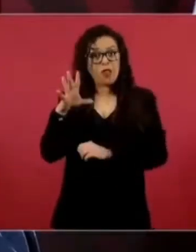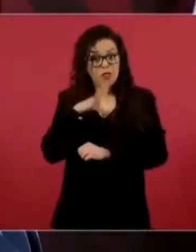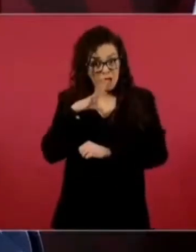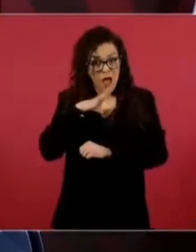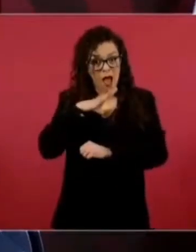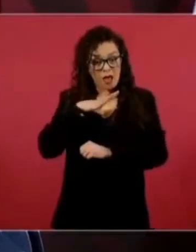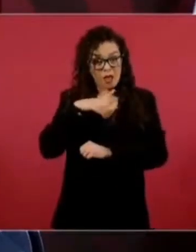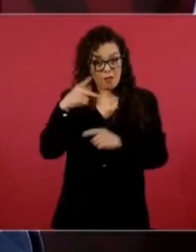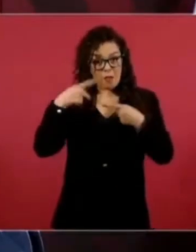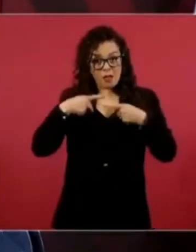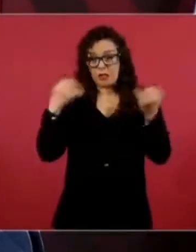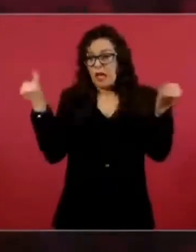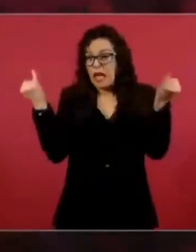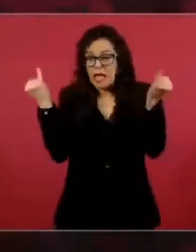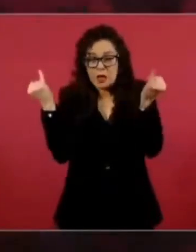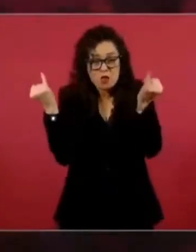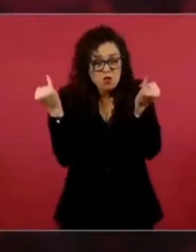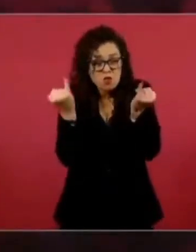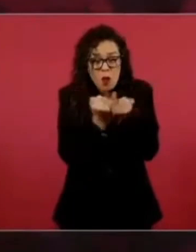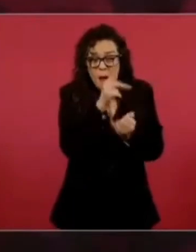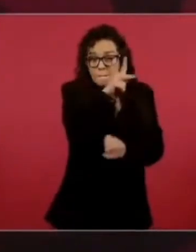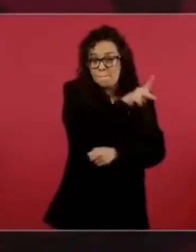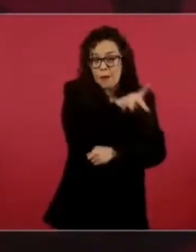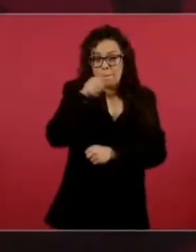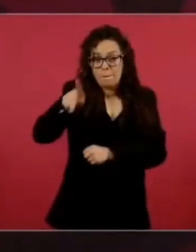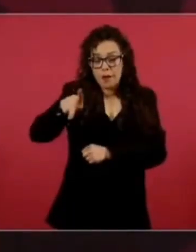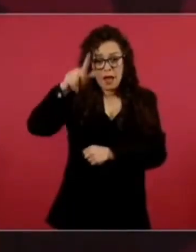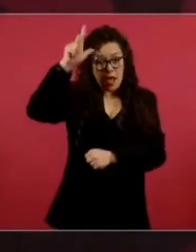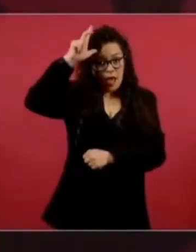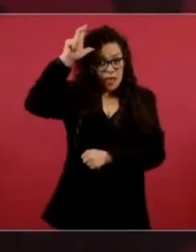pocos, o no hay tantos.